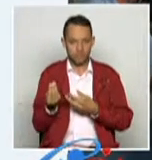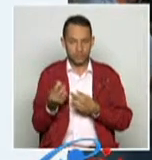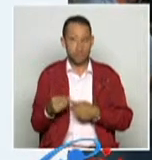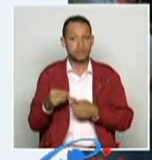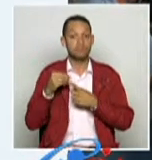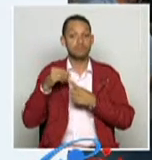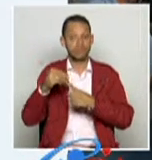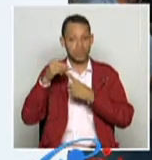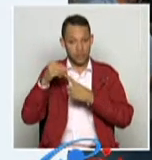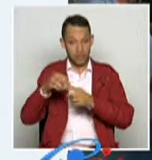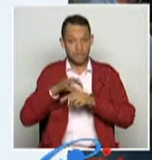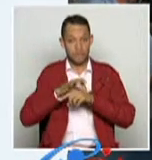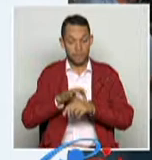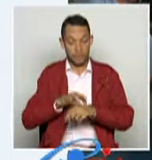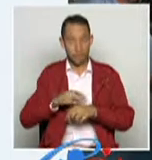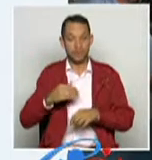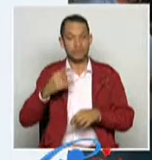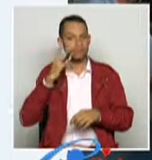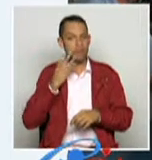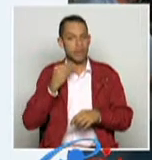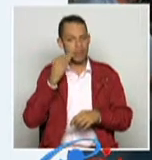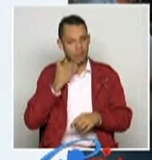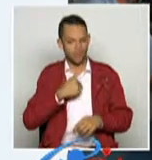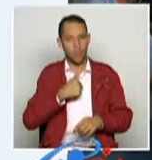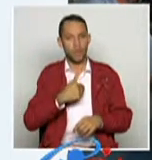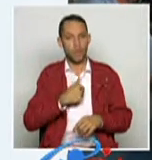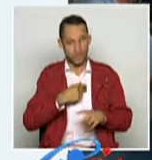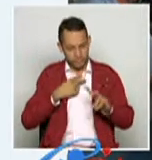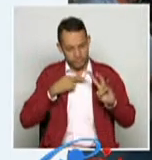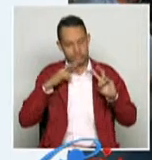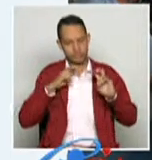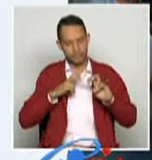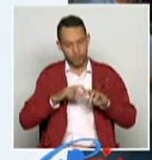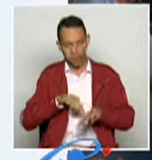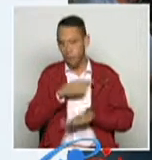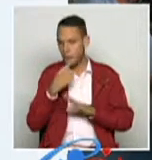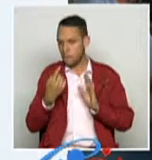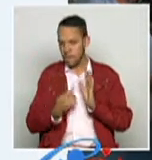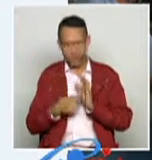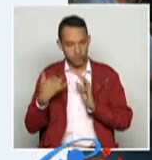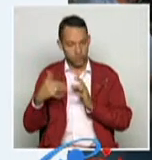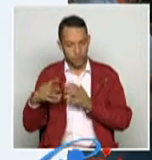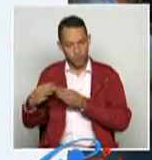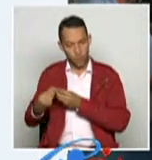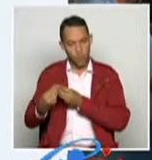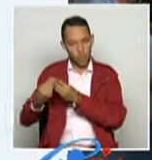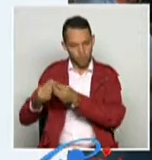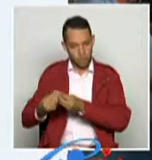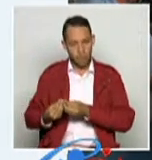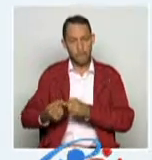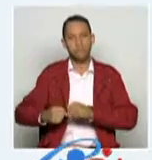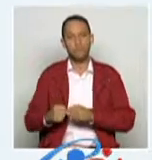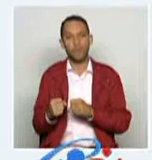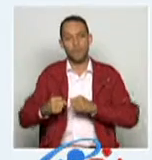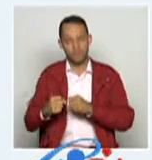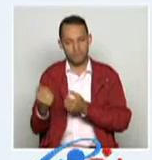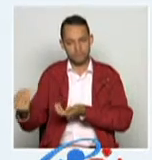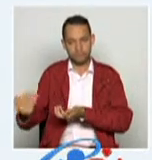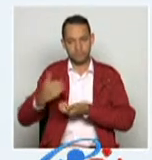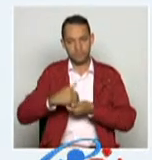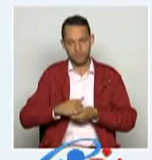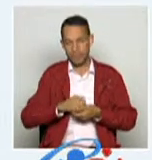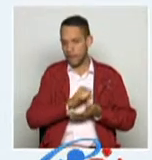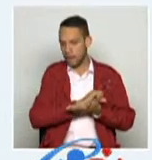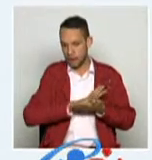médicos cardiólogos, ecocardiografistas, traen todo su staff de médicos y también de equipos para brindar una